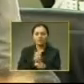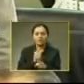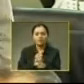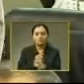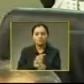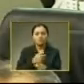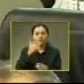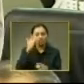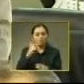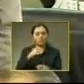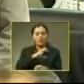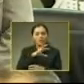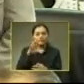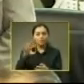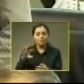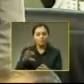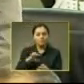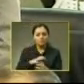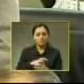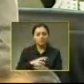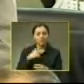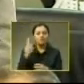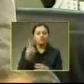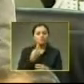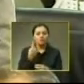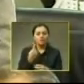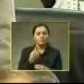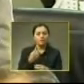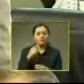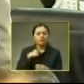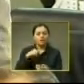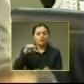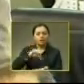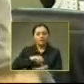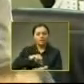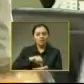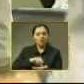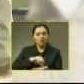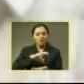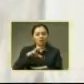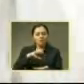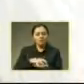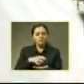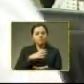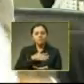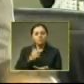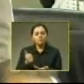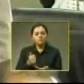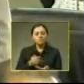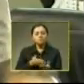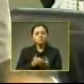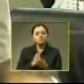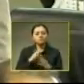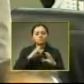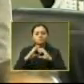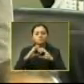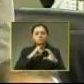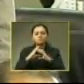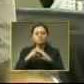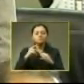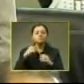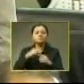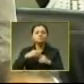en la provincia, solamente en la capital provincial están concentrados los medios de comunicación, especialmente